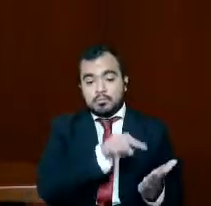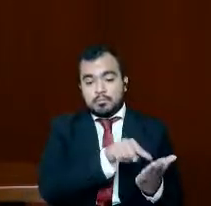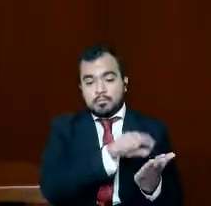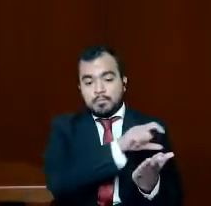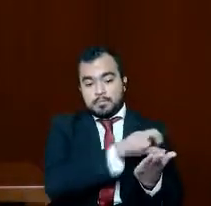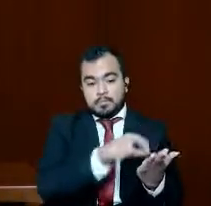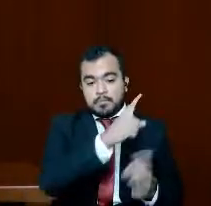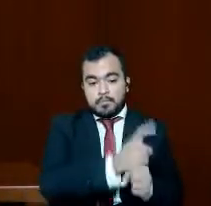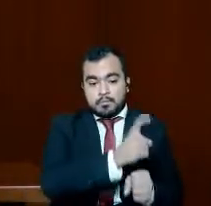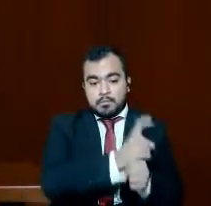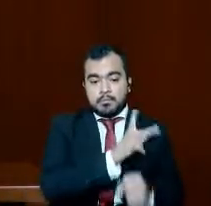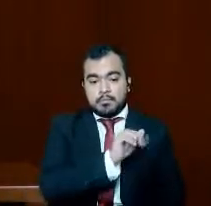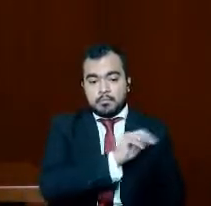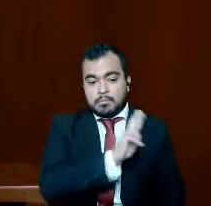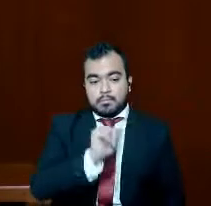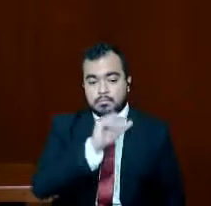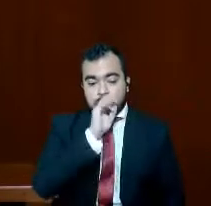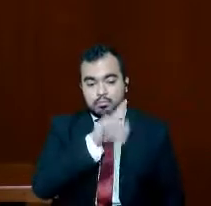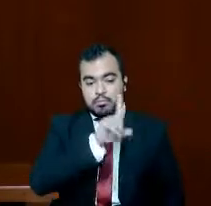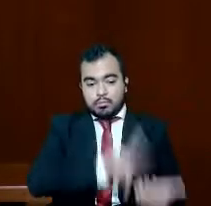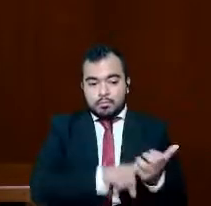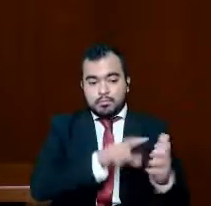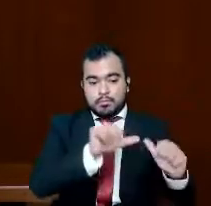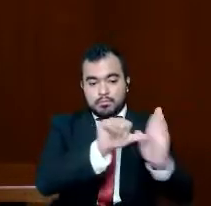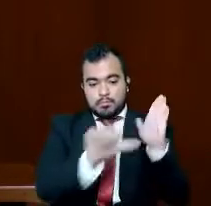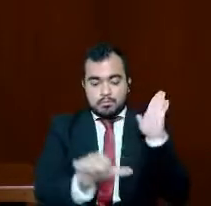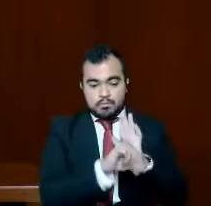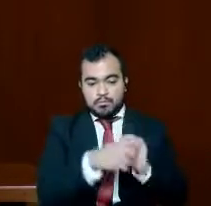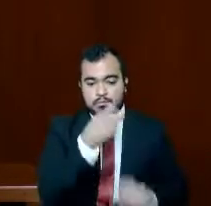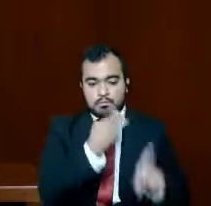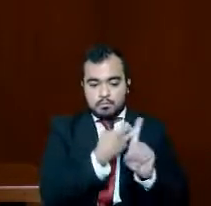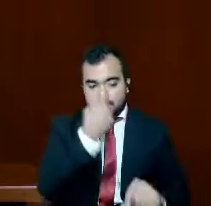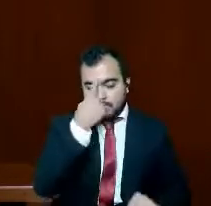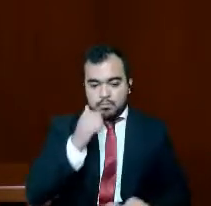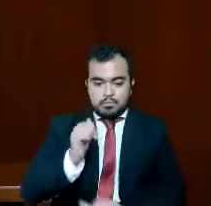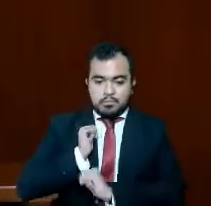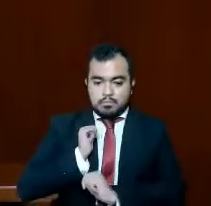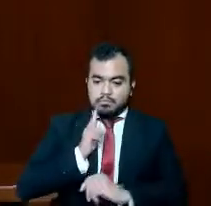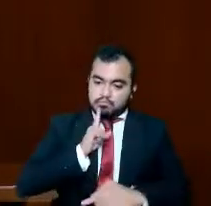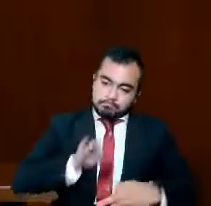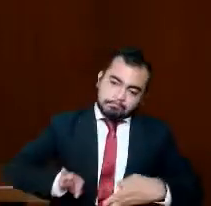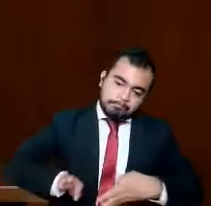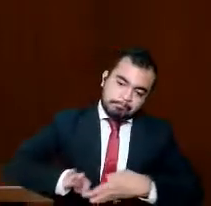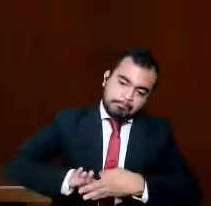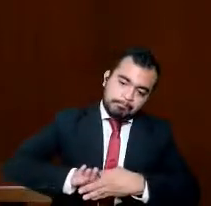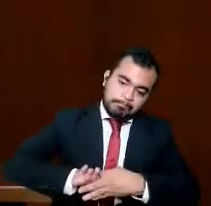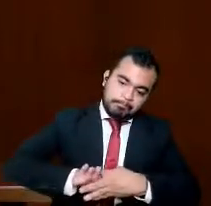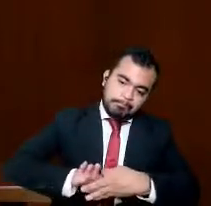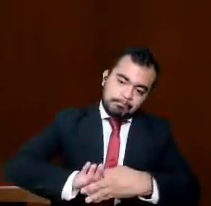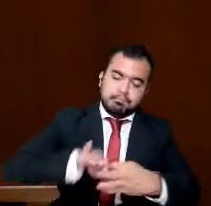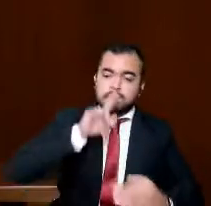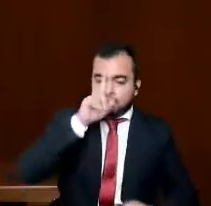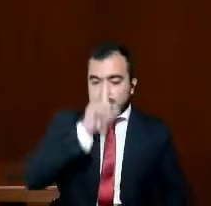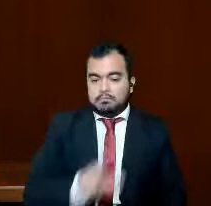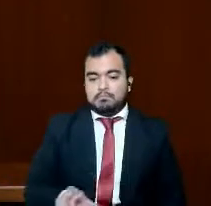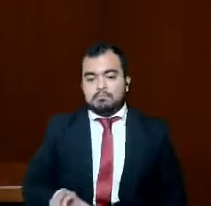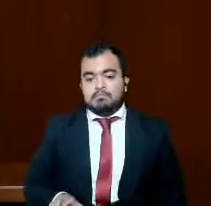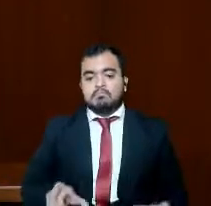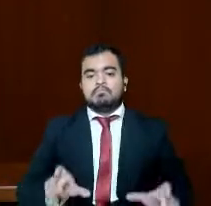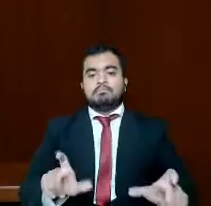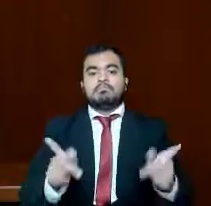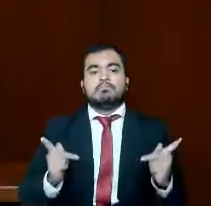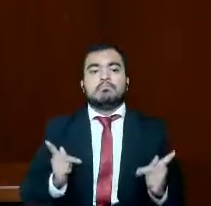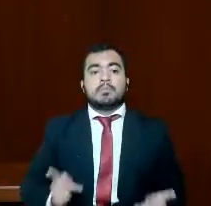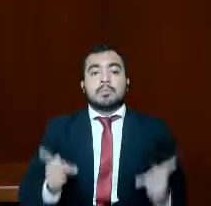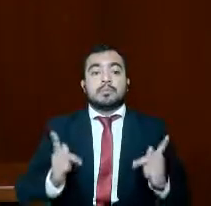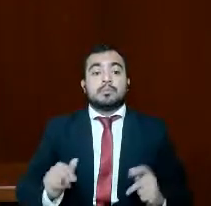artículo para la participación de la Fuerza Armada Permanente en labores de seguridad pública y deberá señalar aquellas